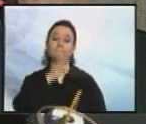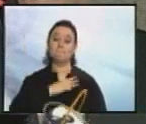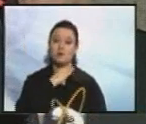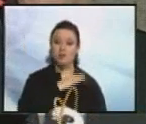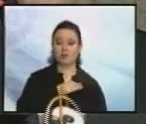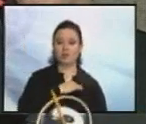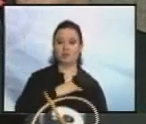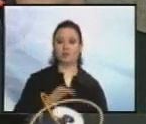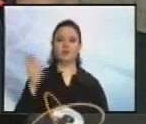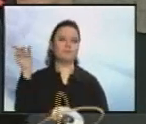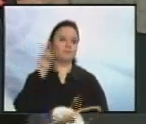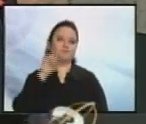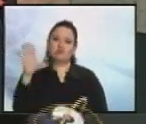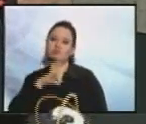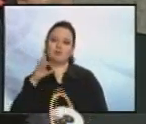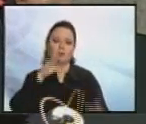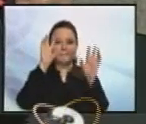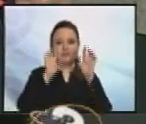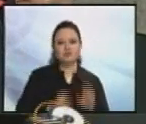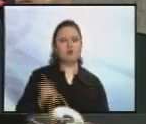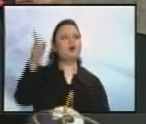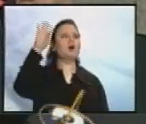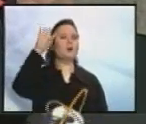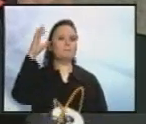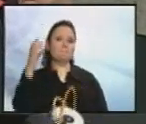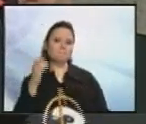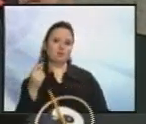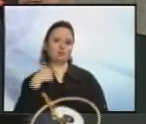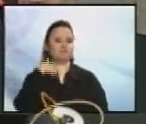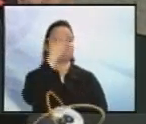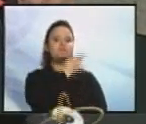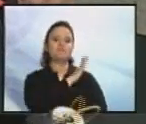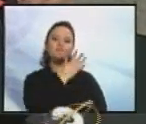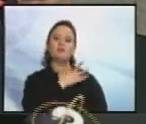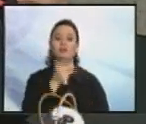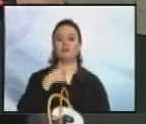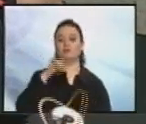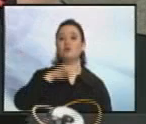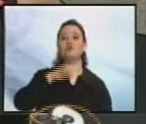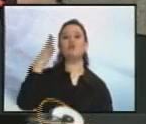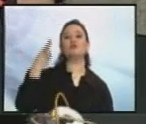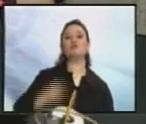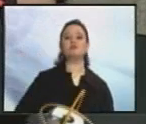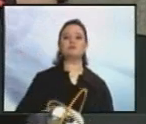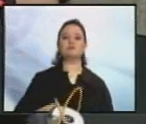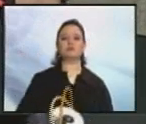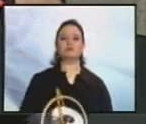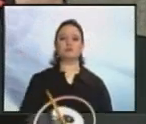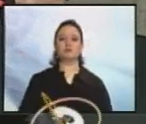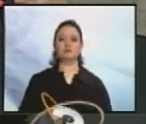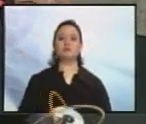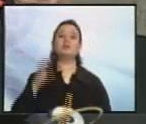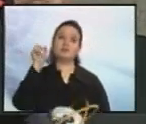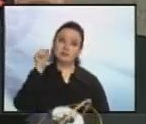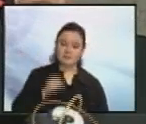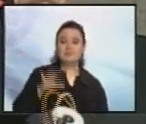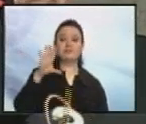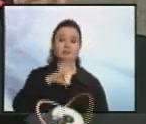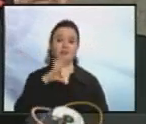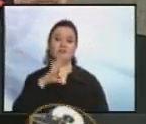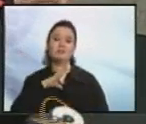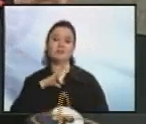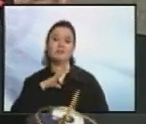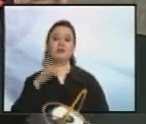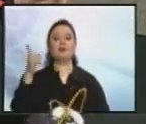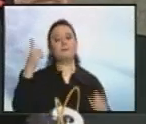el individuo por qué jactarse de haber sido honesto, aunque sí lo tiene